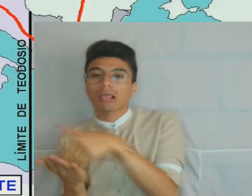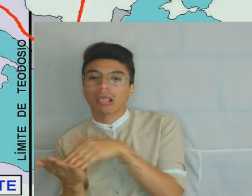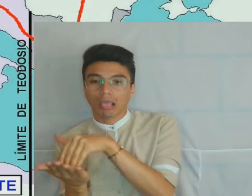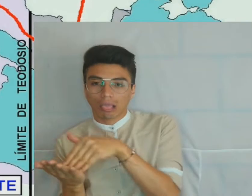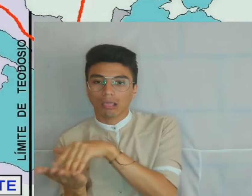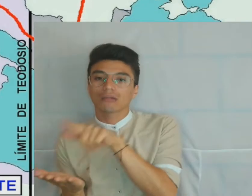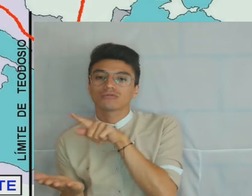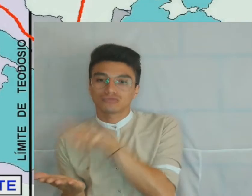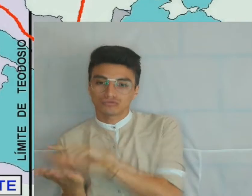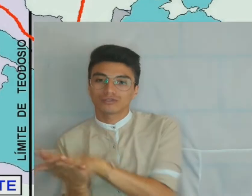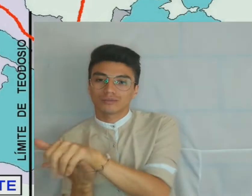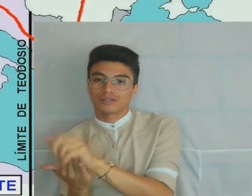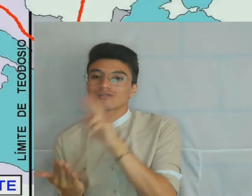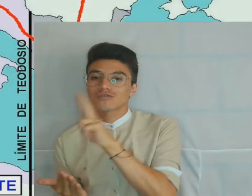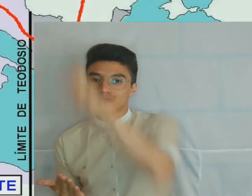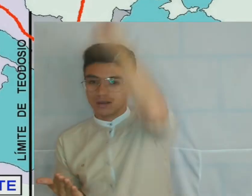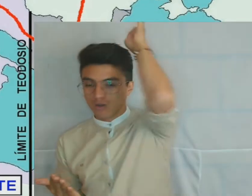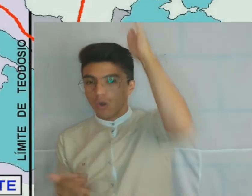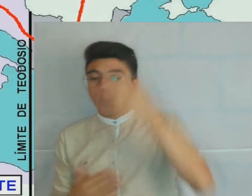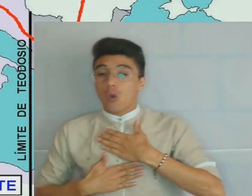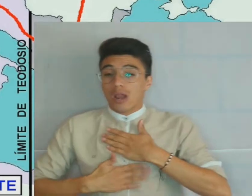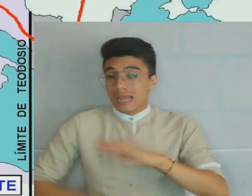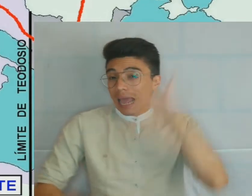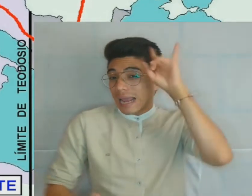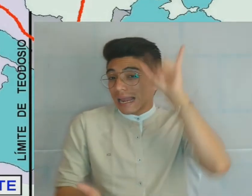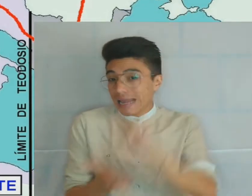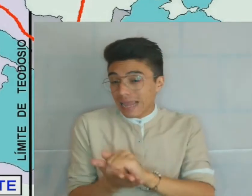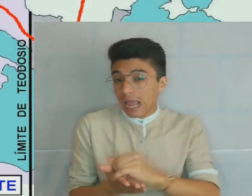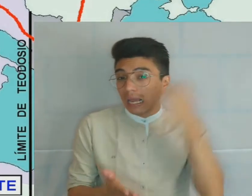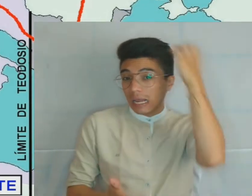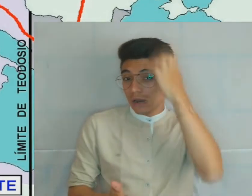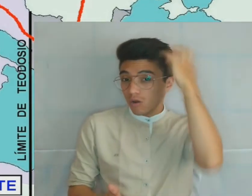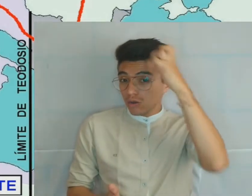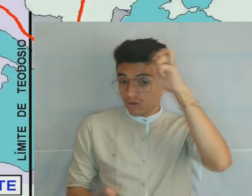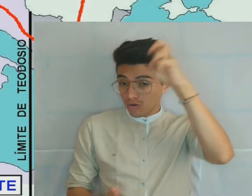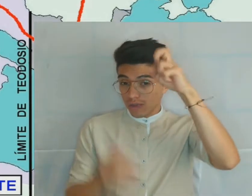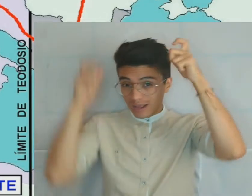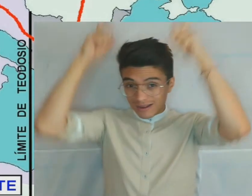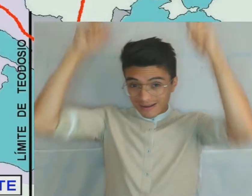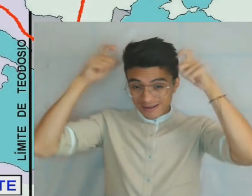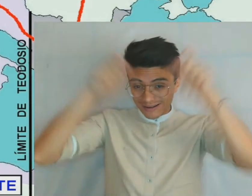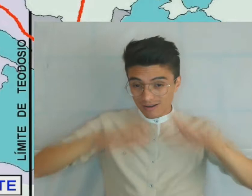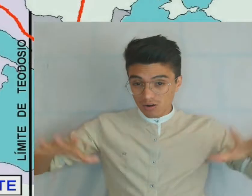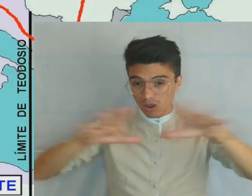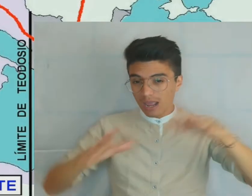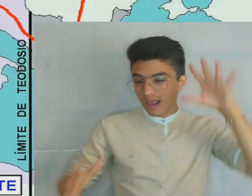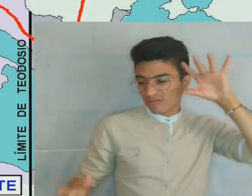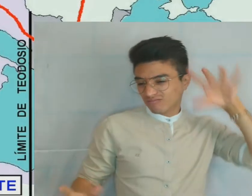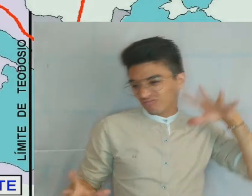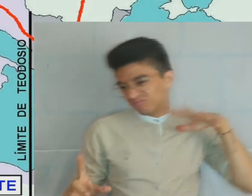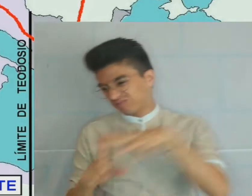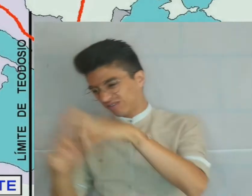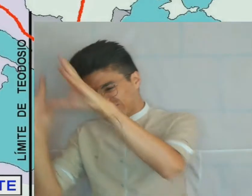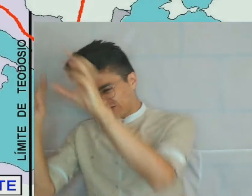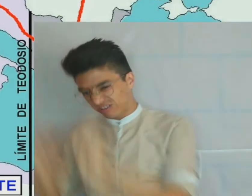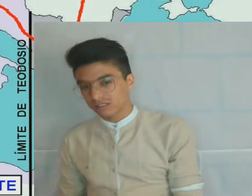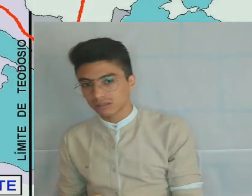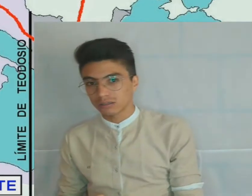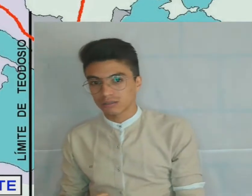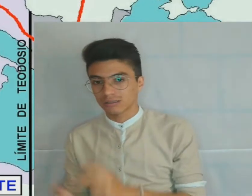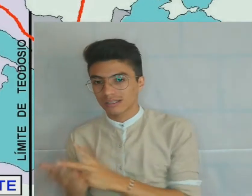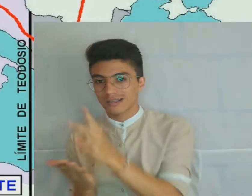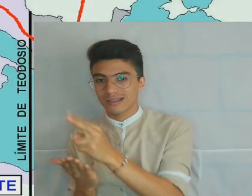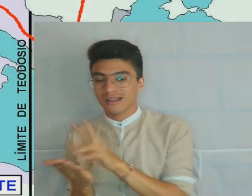aprovechando la debilidad de este. Cualquiera podría pensar que estos reinos germanos destruyeron el poder y la cultura romanas al enfrentarse a